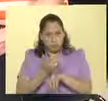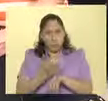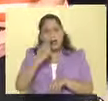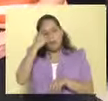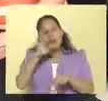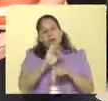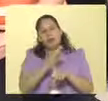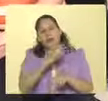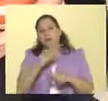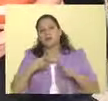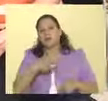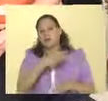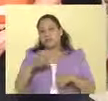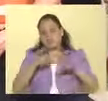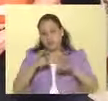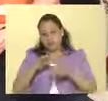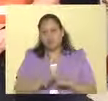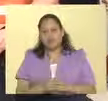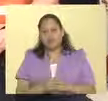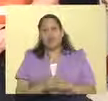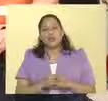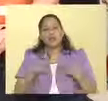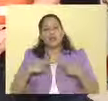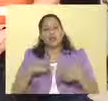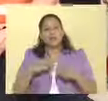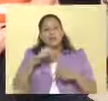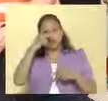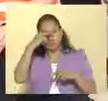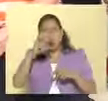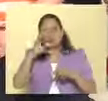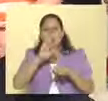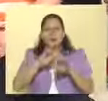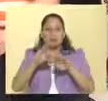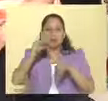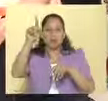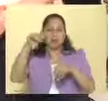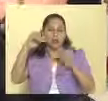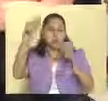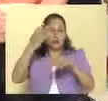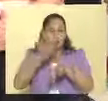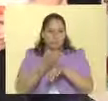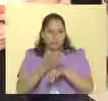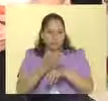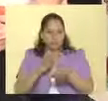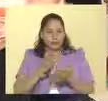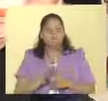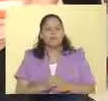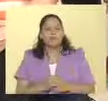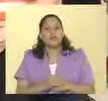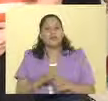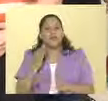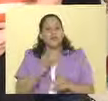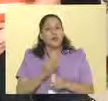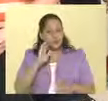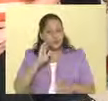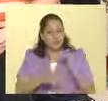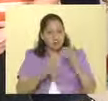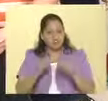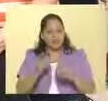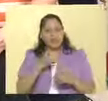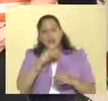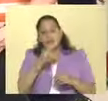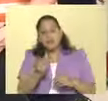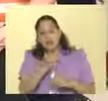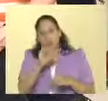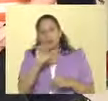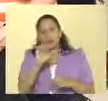mexicanos. Entonces, en fin, exacto. Y todos los mexicanos que trabajan de aquel Laredo, ¿no? Exactamente. El día de hoy vamos a ver la conclusión de La entrevista